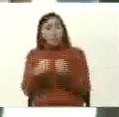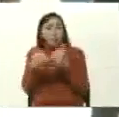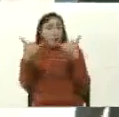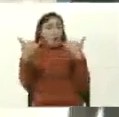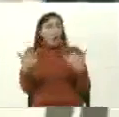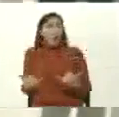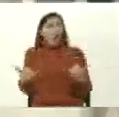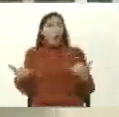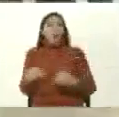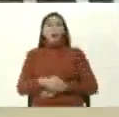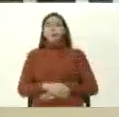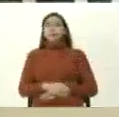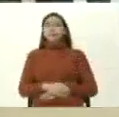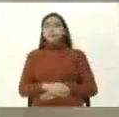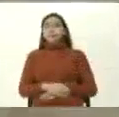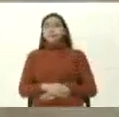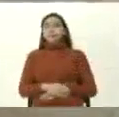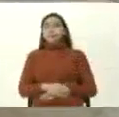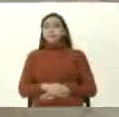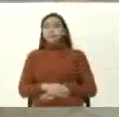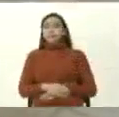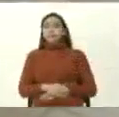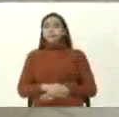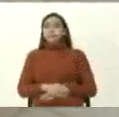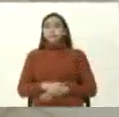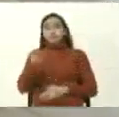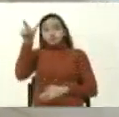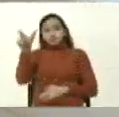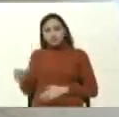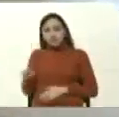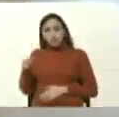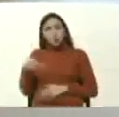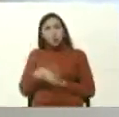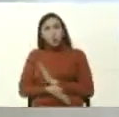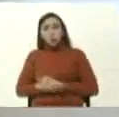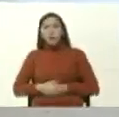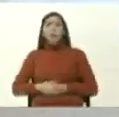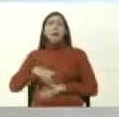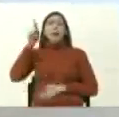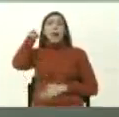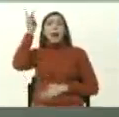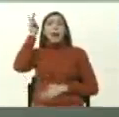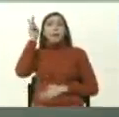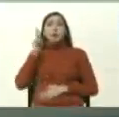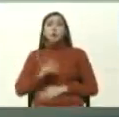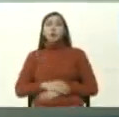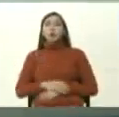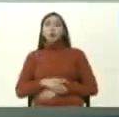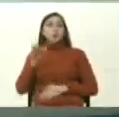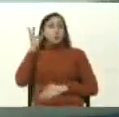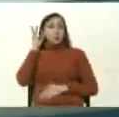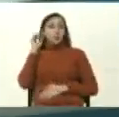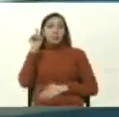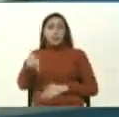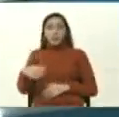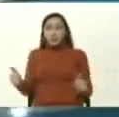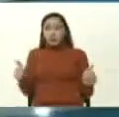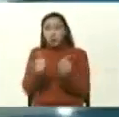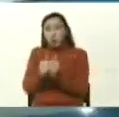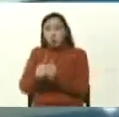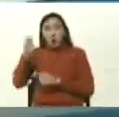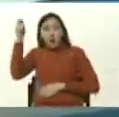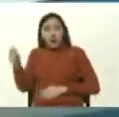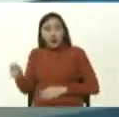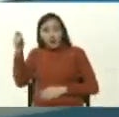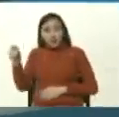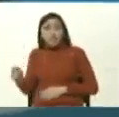momento, vicepresidenta, la Autoridad Única de la Educación, la profesora Cendi Burgo. Me acompaña también la diputada Meli